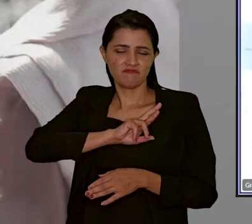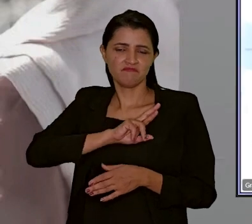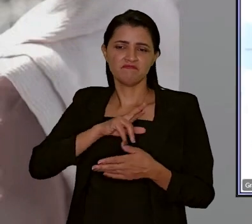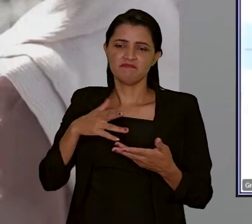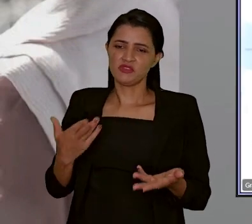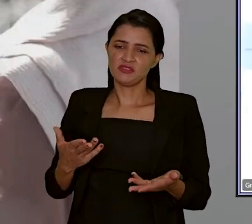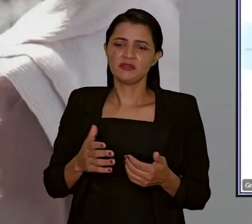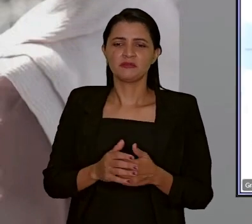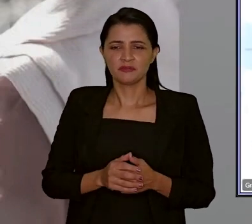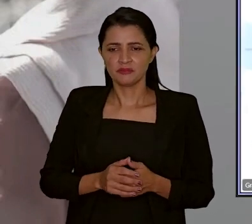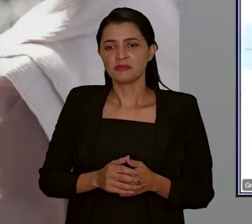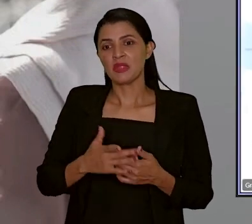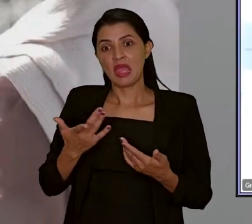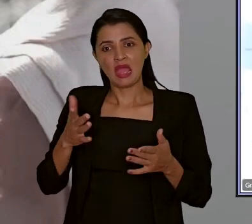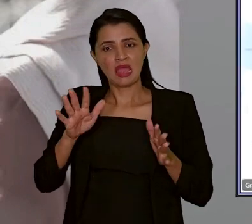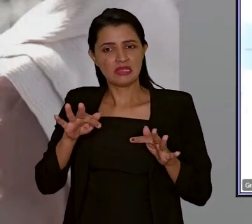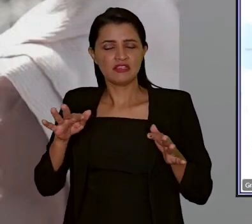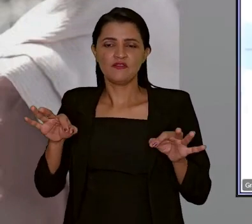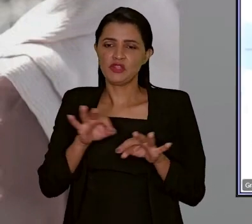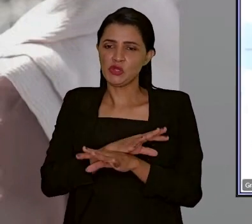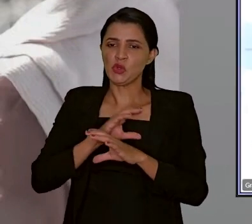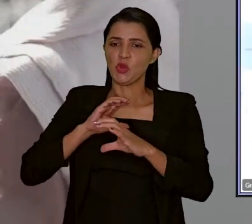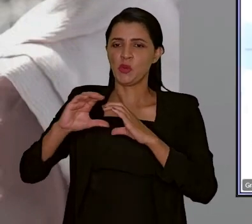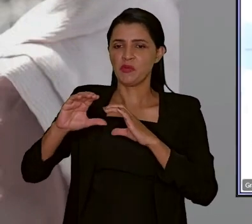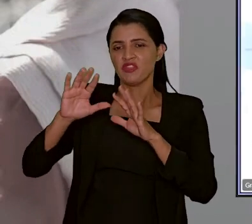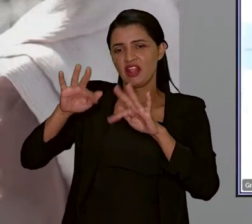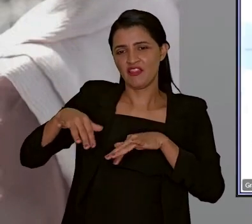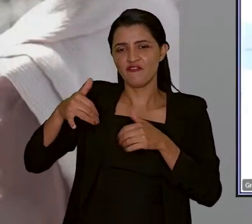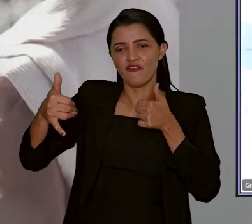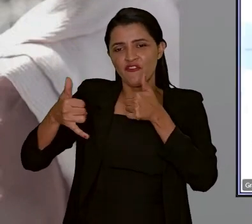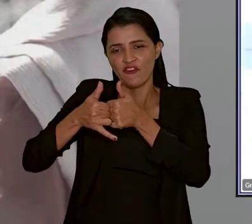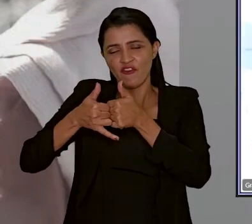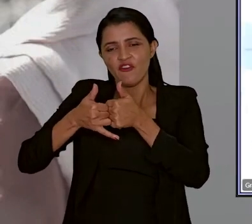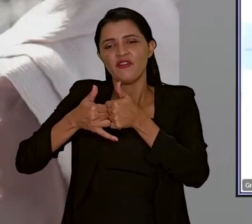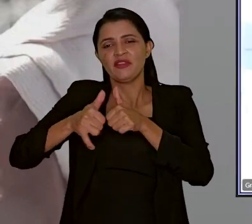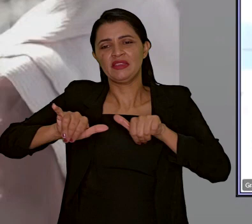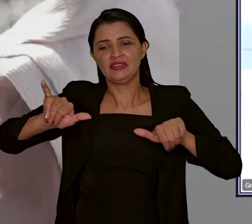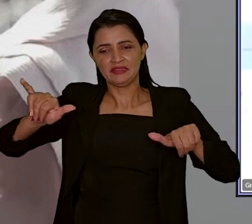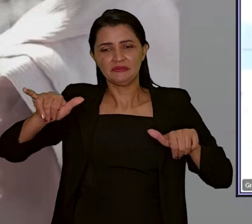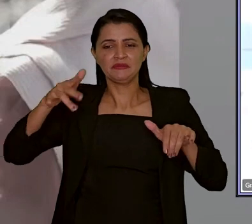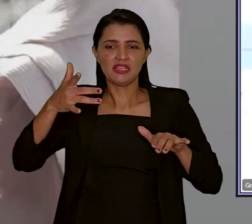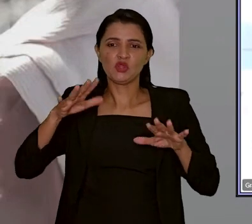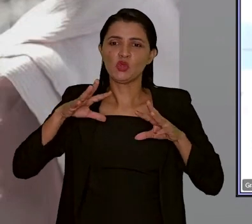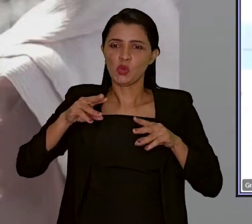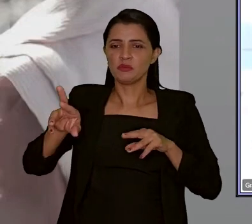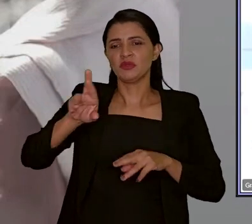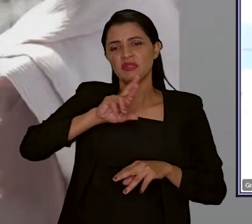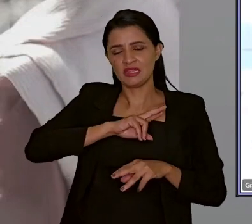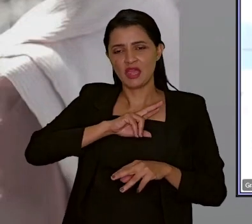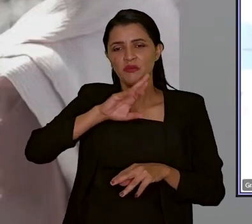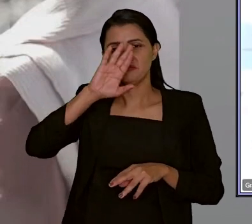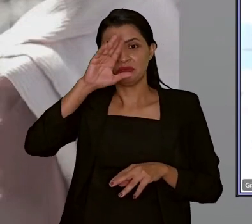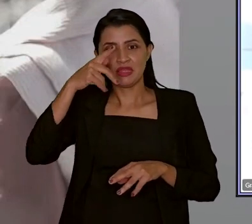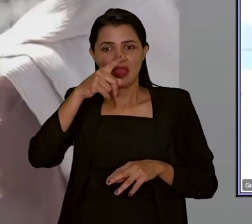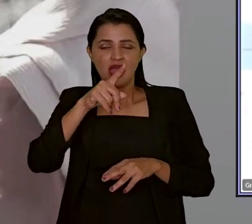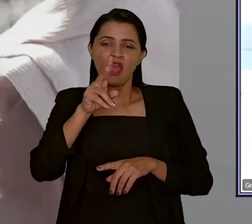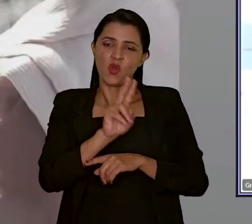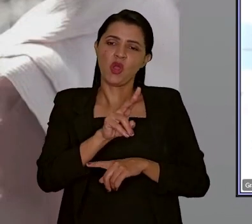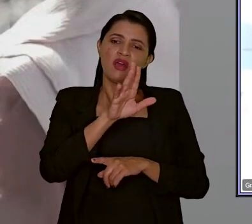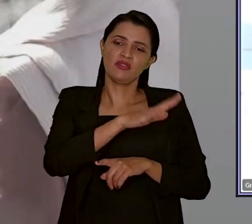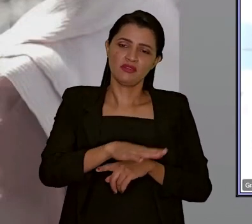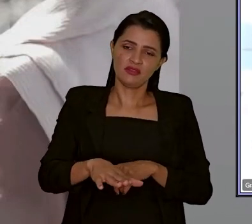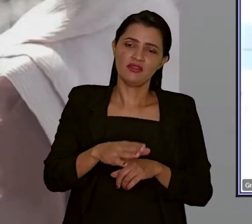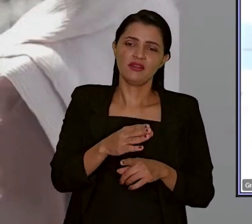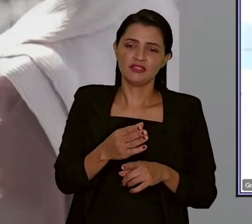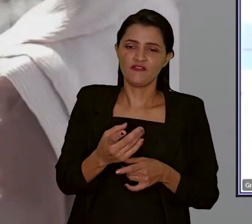así terminó la comunicación y después dictó resolución ordenando la guarda de la menor,